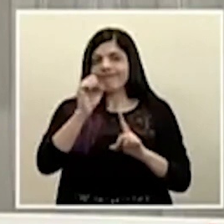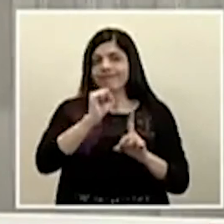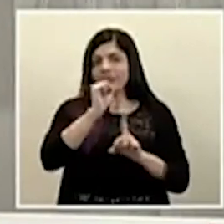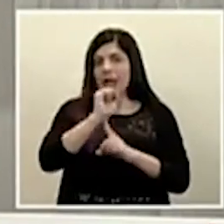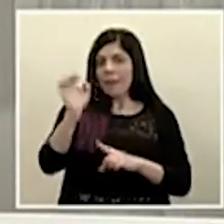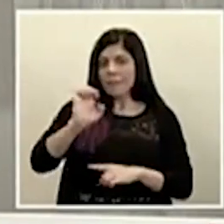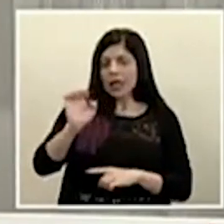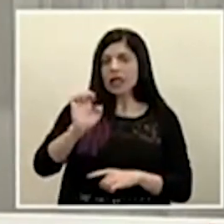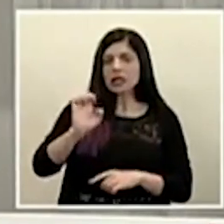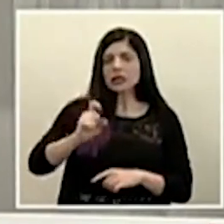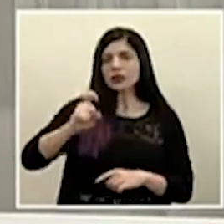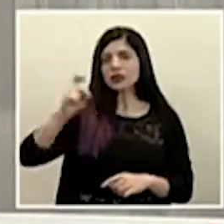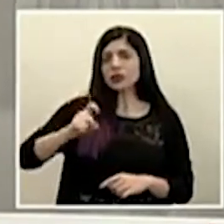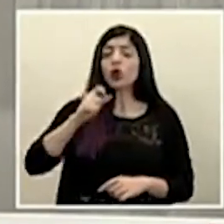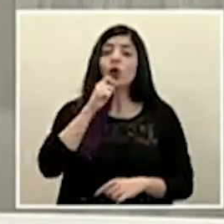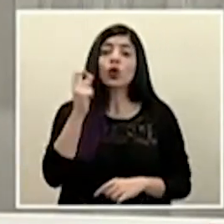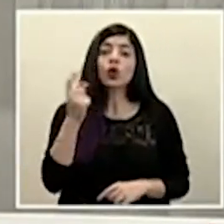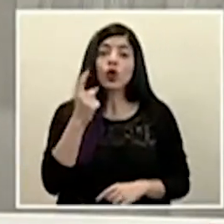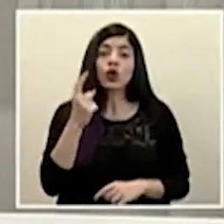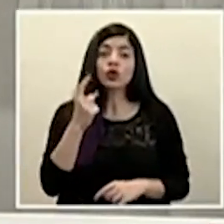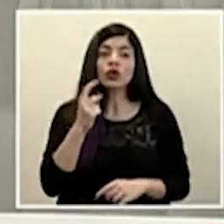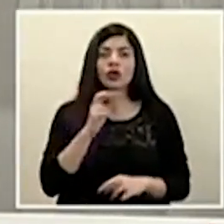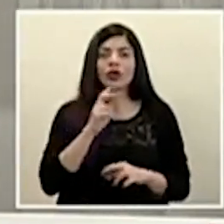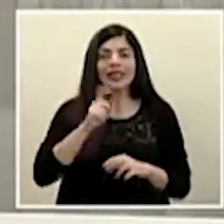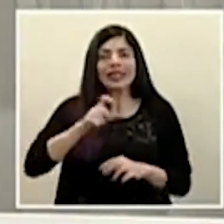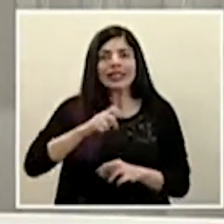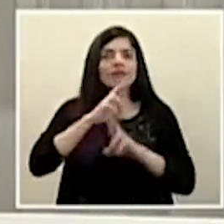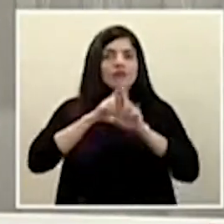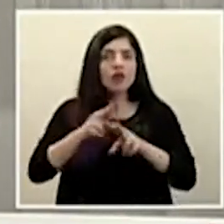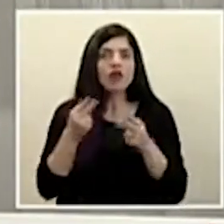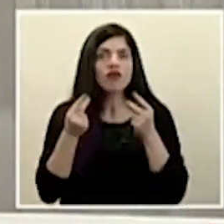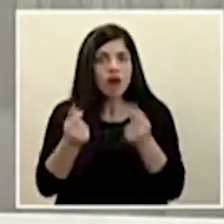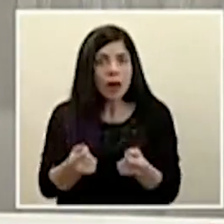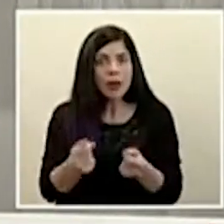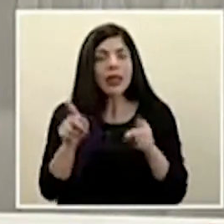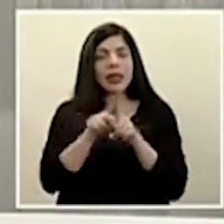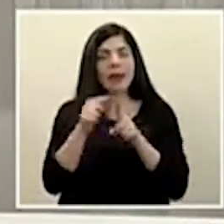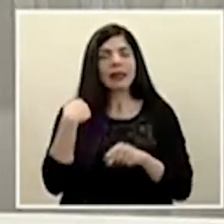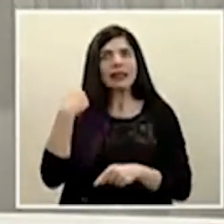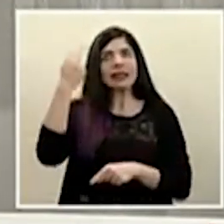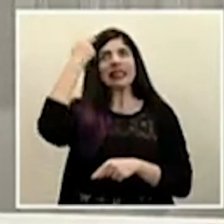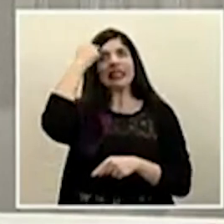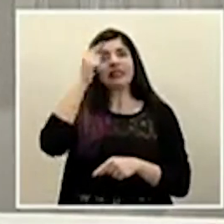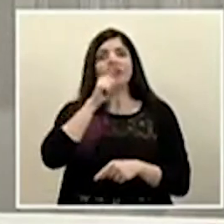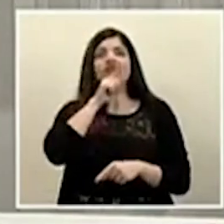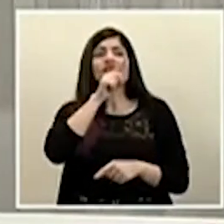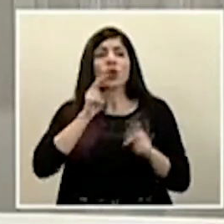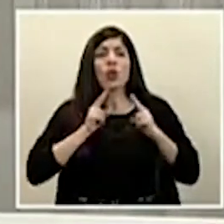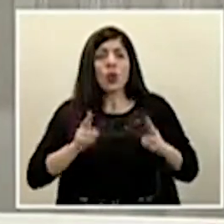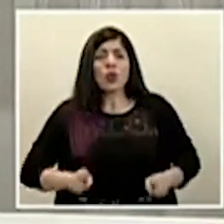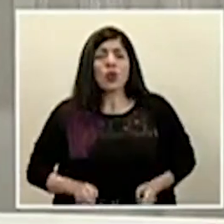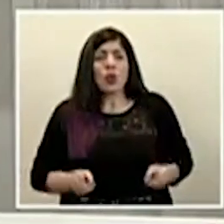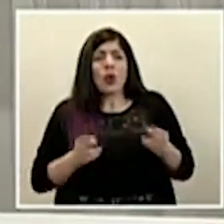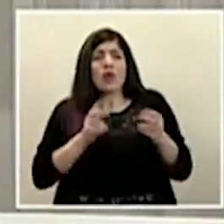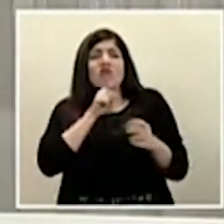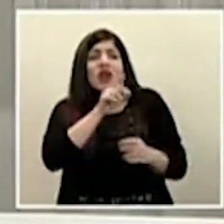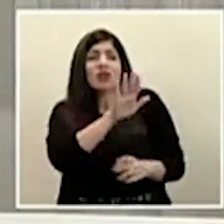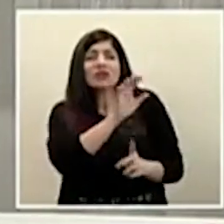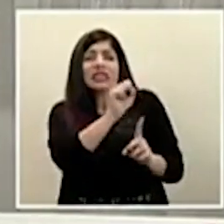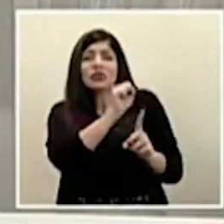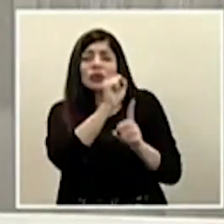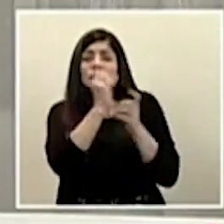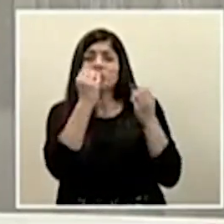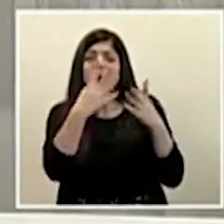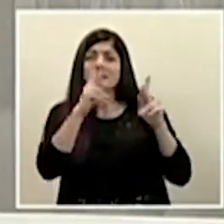emergencia, requiriendo no solo responder rápidamente, sino pensando en la realidad humana de muchas personas que al día de